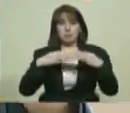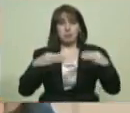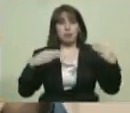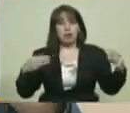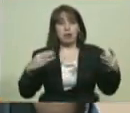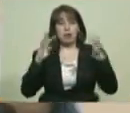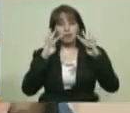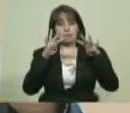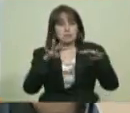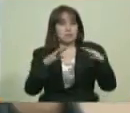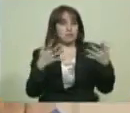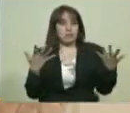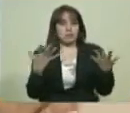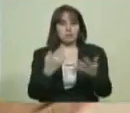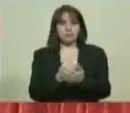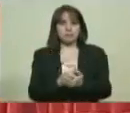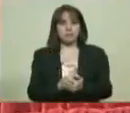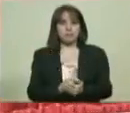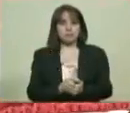Es inminente.